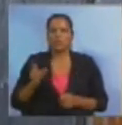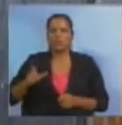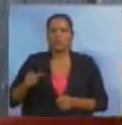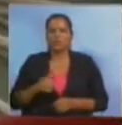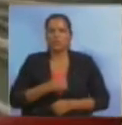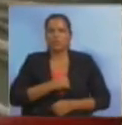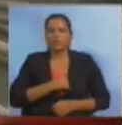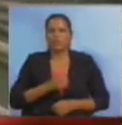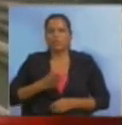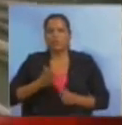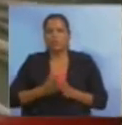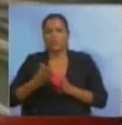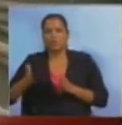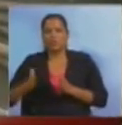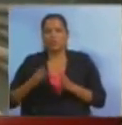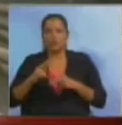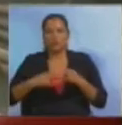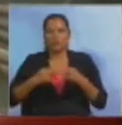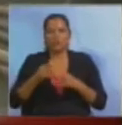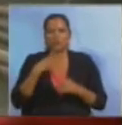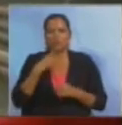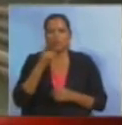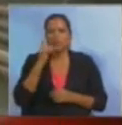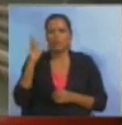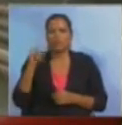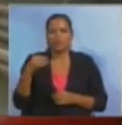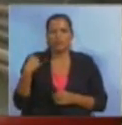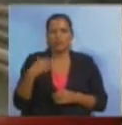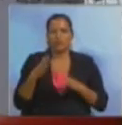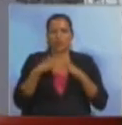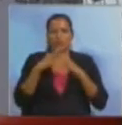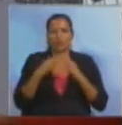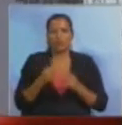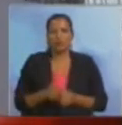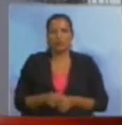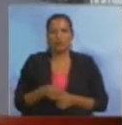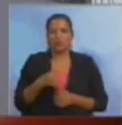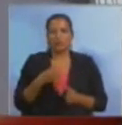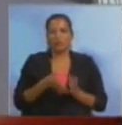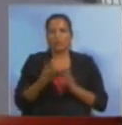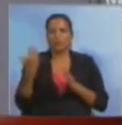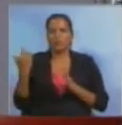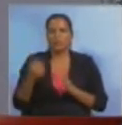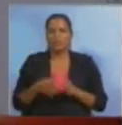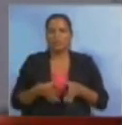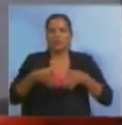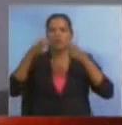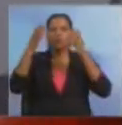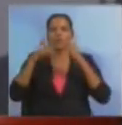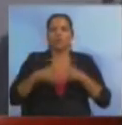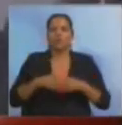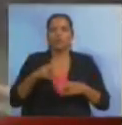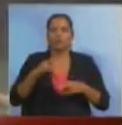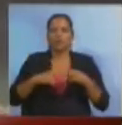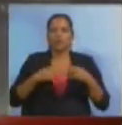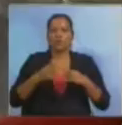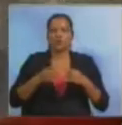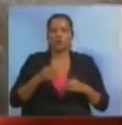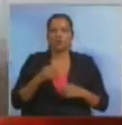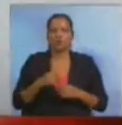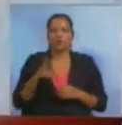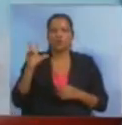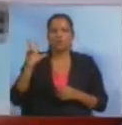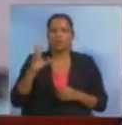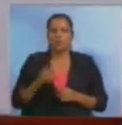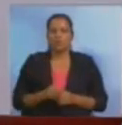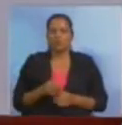de la construcción vecina la dejarán hasta sin techo, porque este desaparecería con la edificación de 3 pisos que se pretende